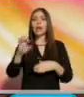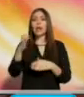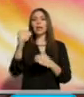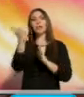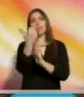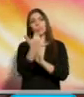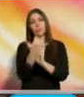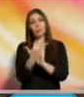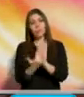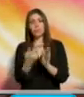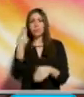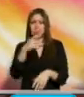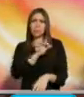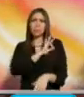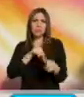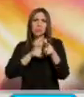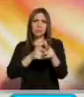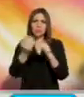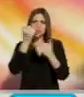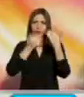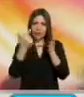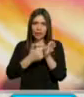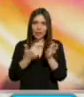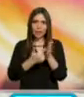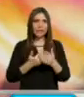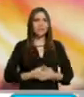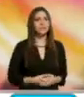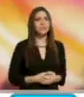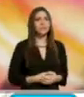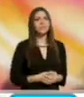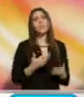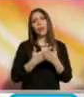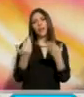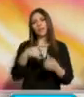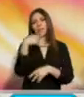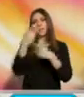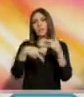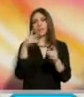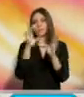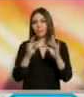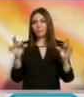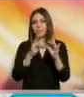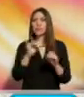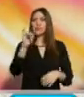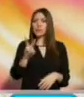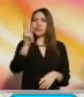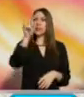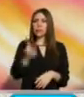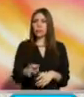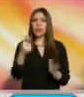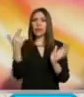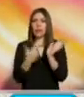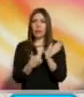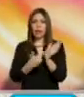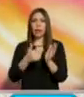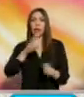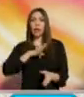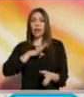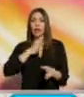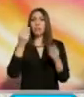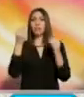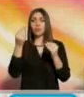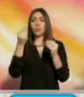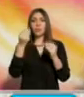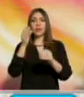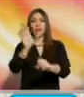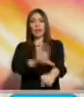noticias Con las podemos grasas, seguir comiendo bueno, grasa. yo les voy a Nos comentar. animamos. Es cierto lo que está diciendo, las grasas están llenas de energía. Claro